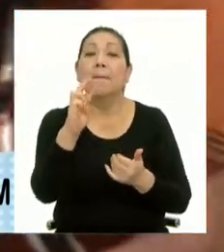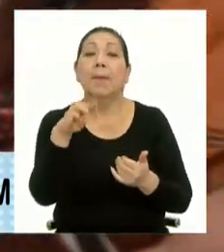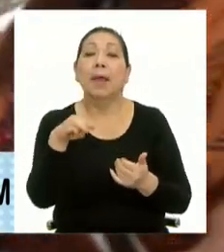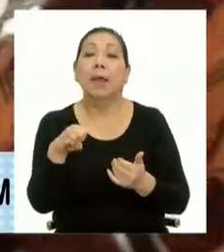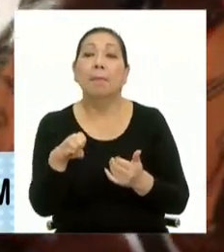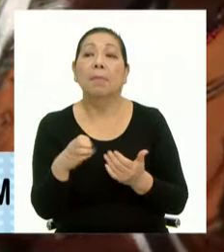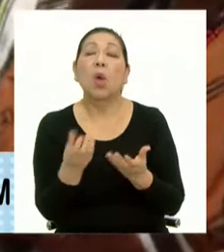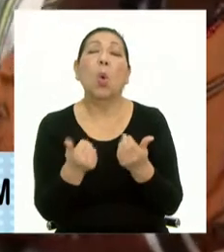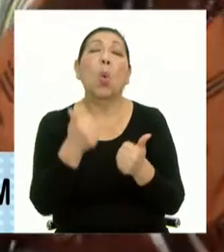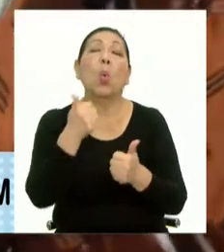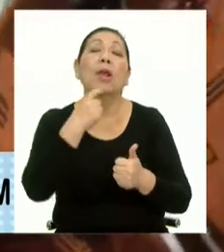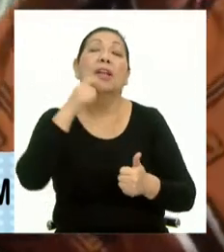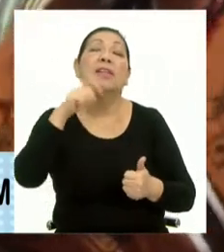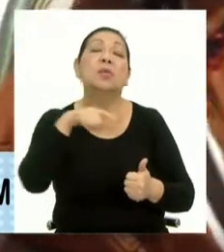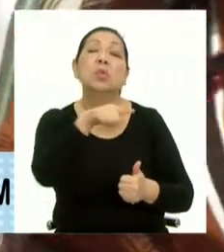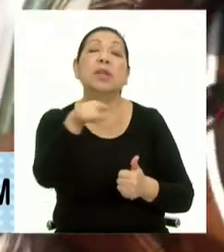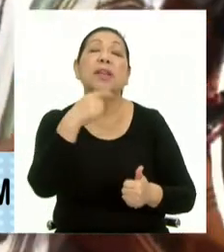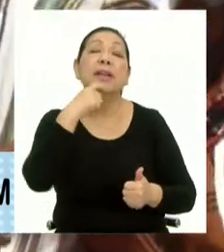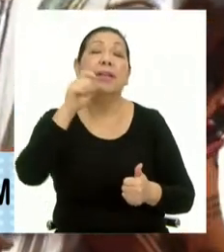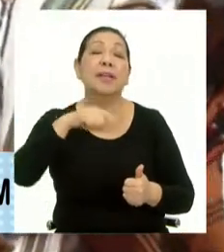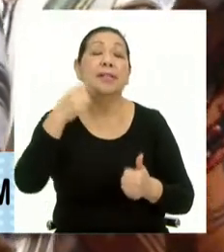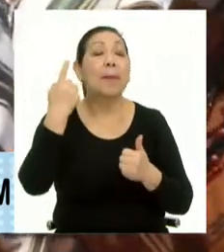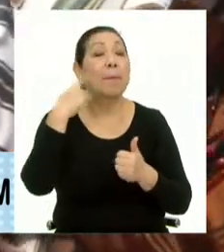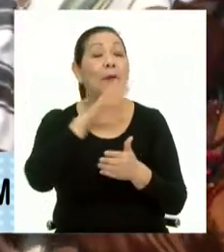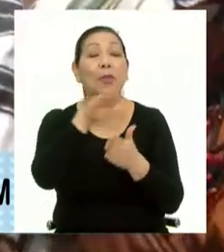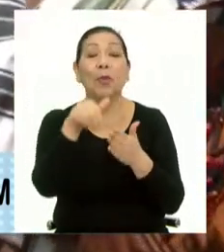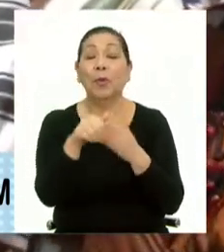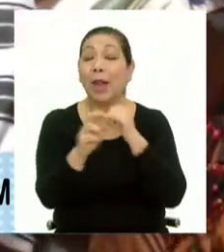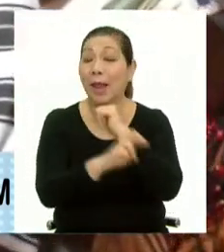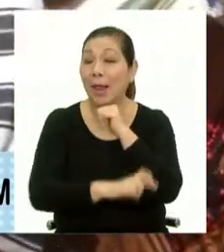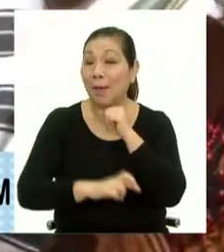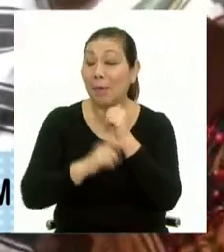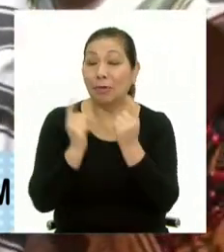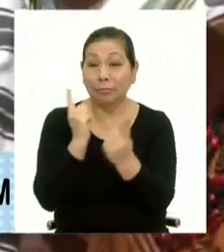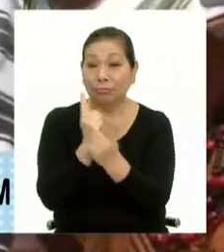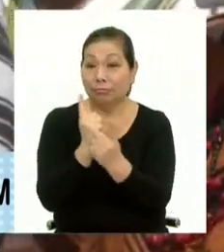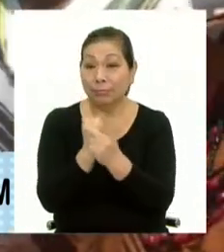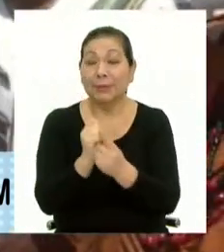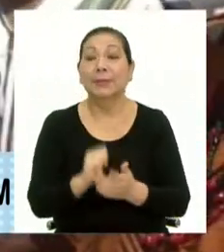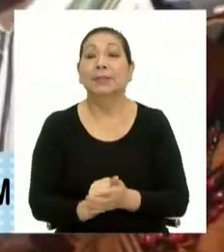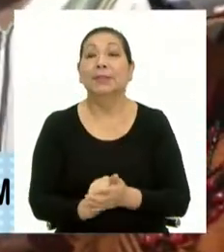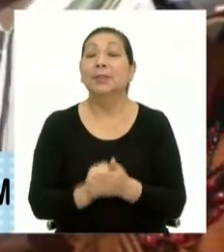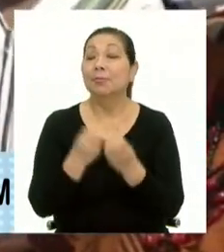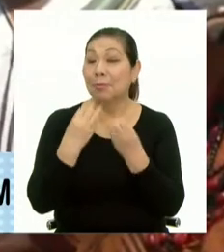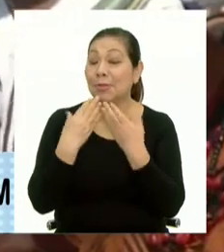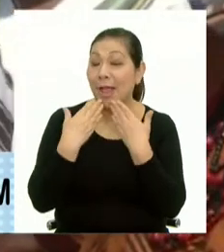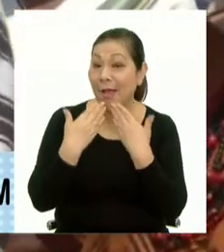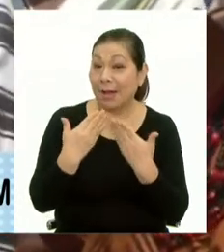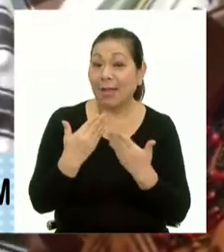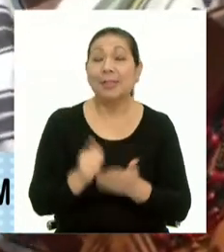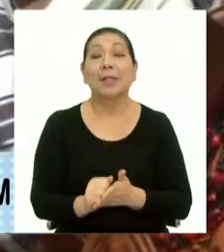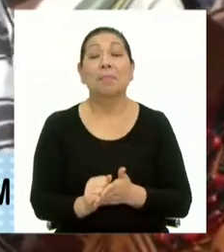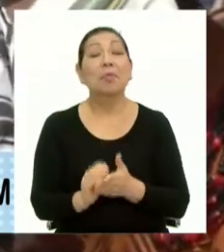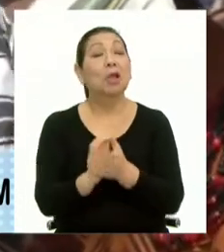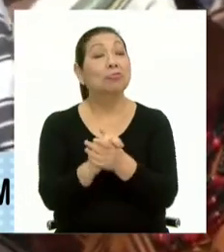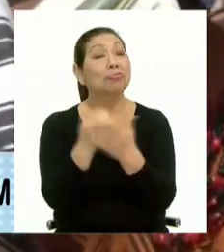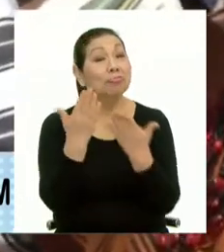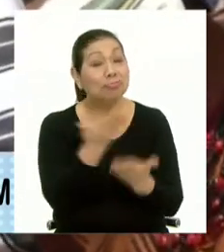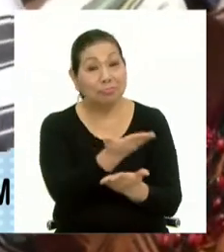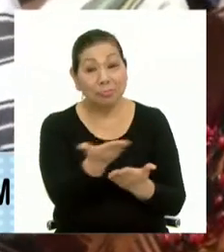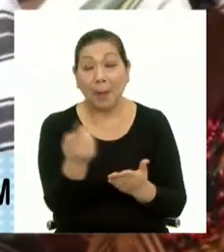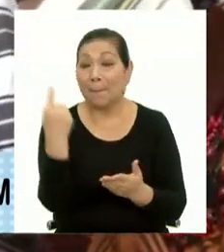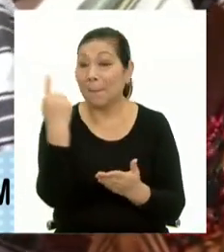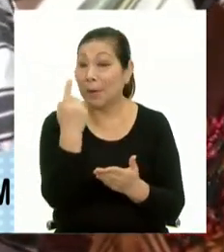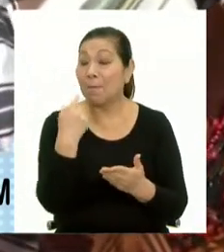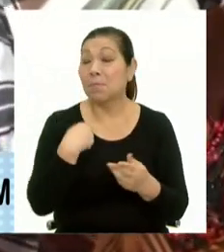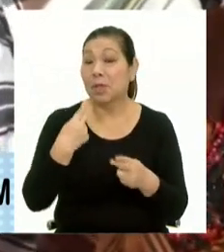Cuarto N, ¿cuál es la necesidad de Cuarto N para todo el país que usted ya le alcanzó al señor? Muchas gracias, señorita. Saludarle, en primer